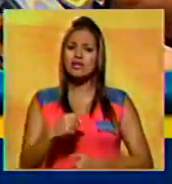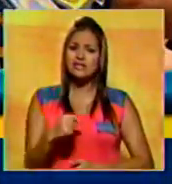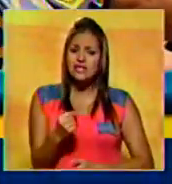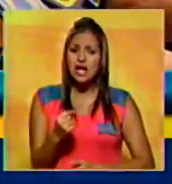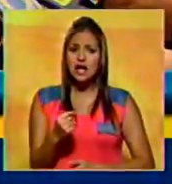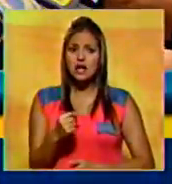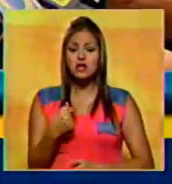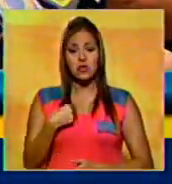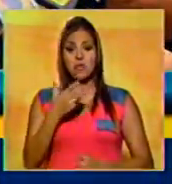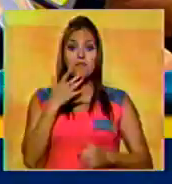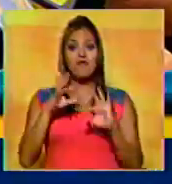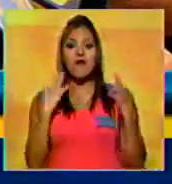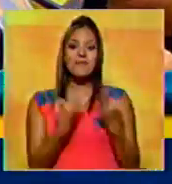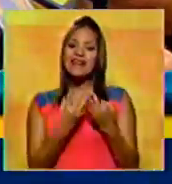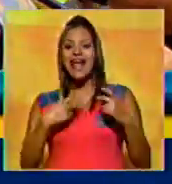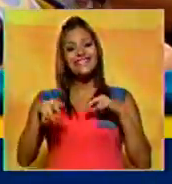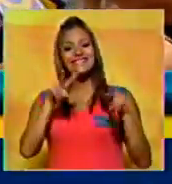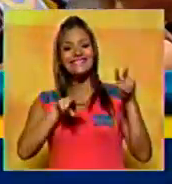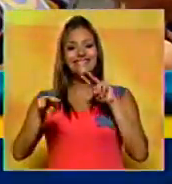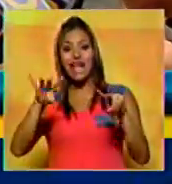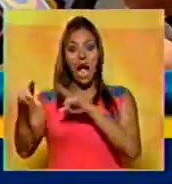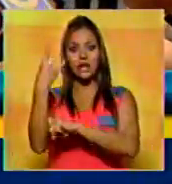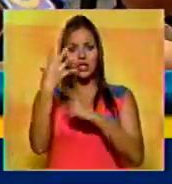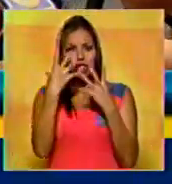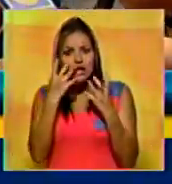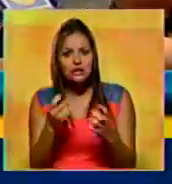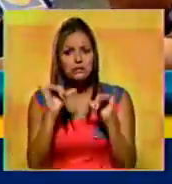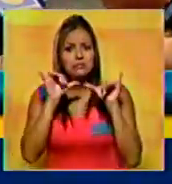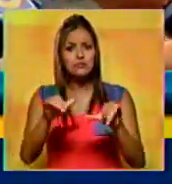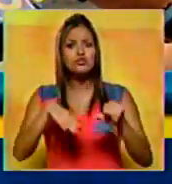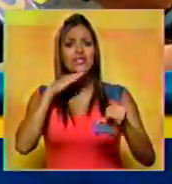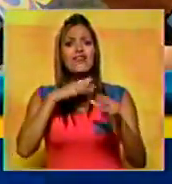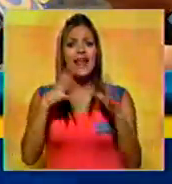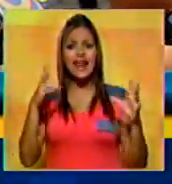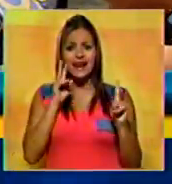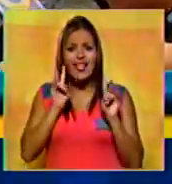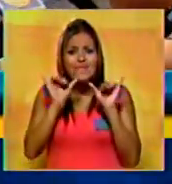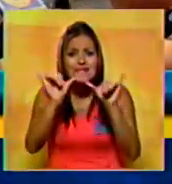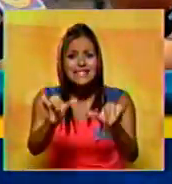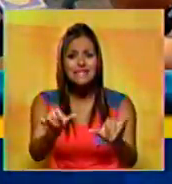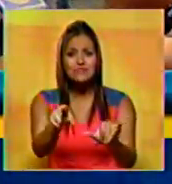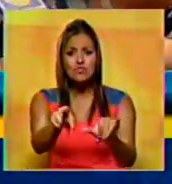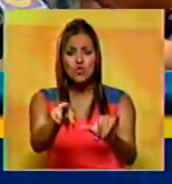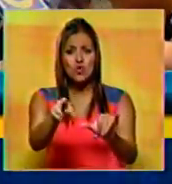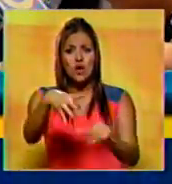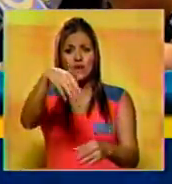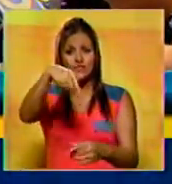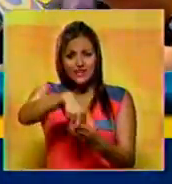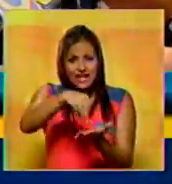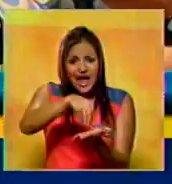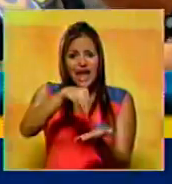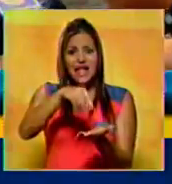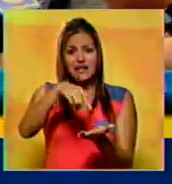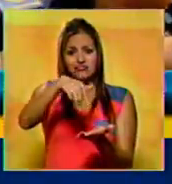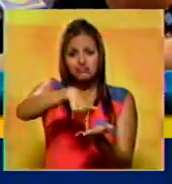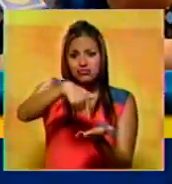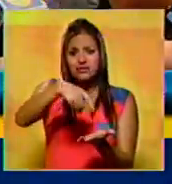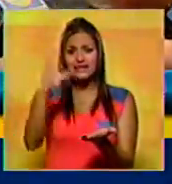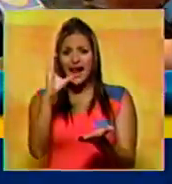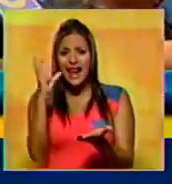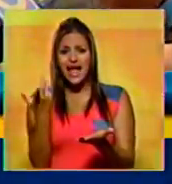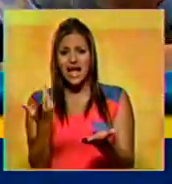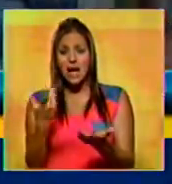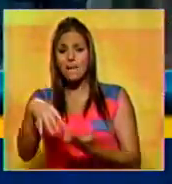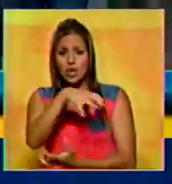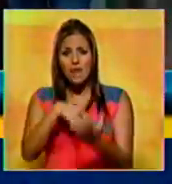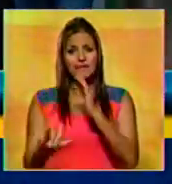uno viene transitando con su familia y Es triste que en plena Sabana Grande en el corazón de Caracas susciten problemáticas